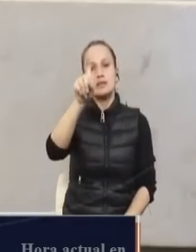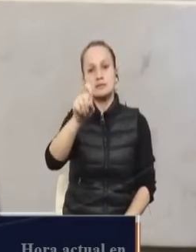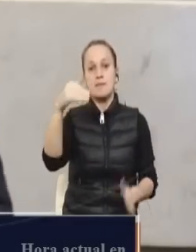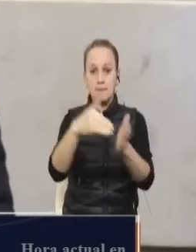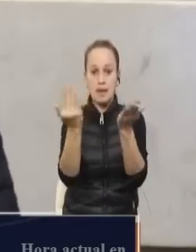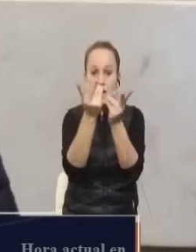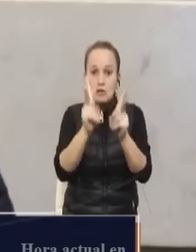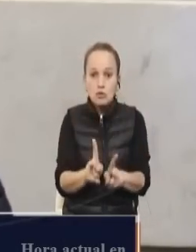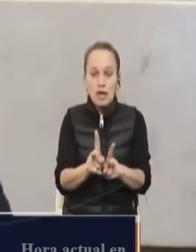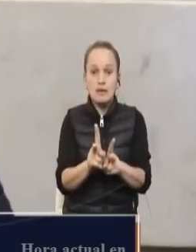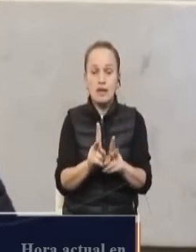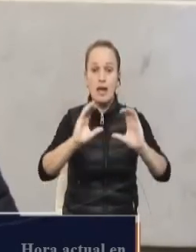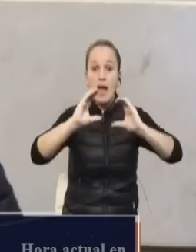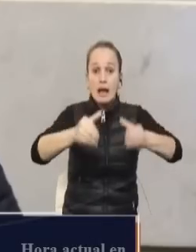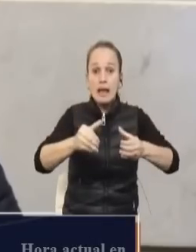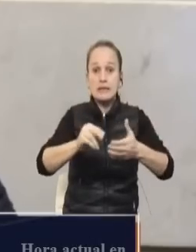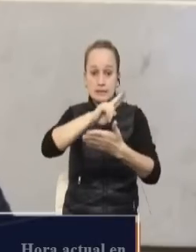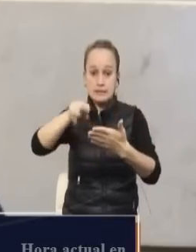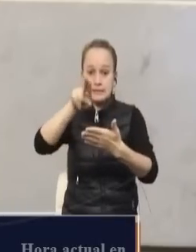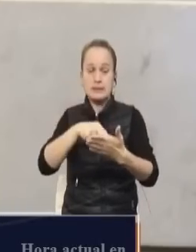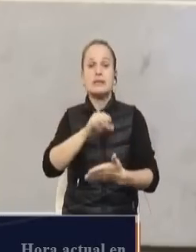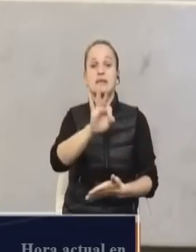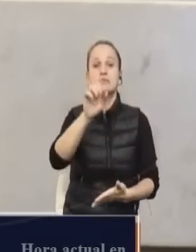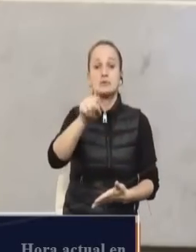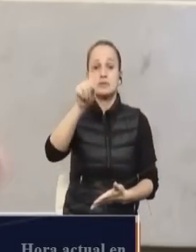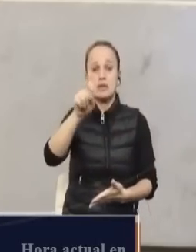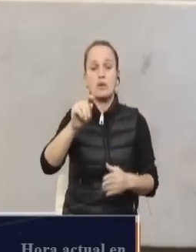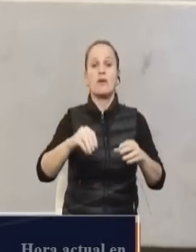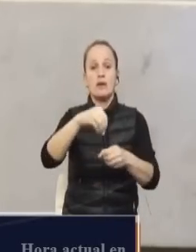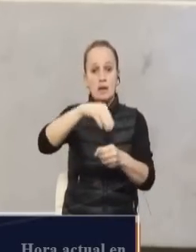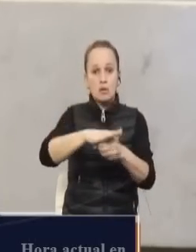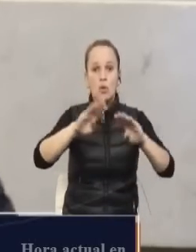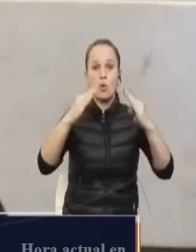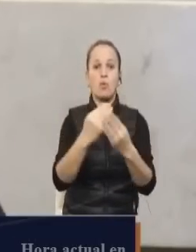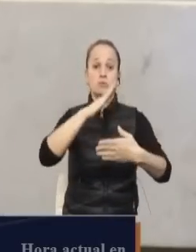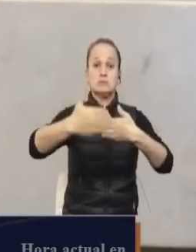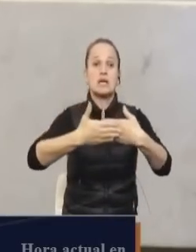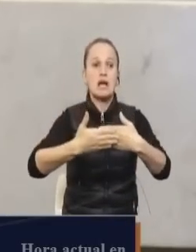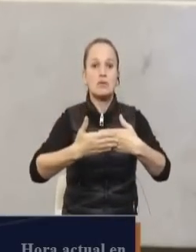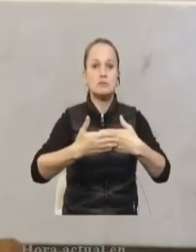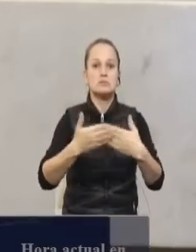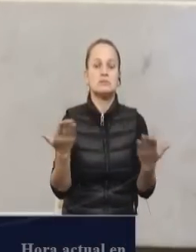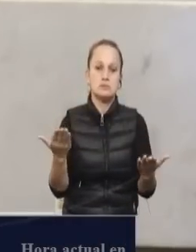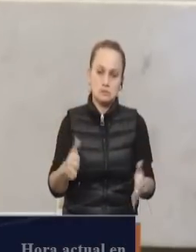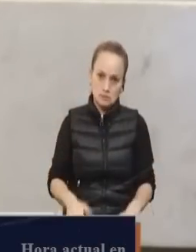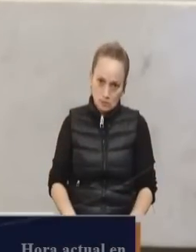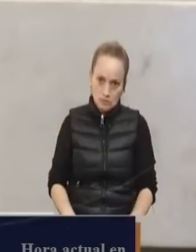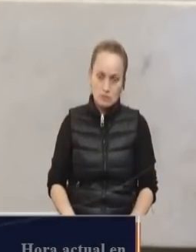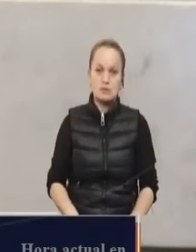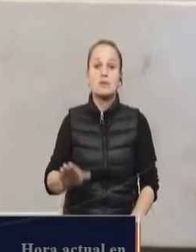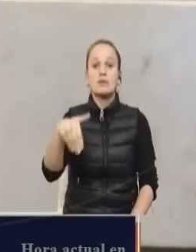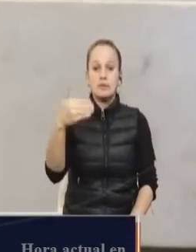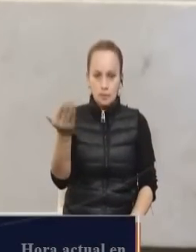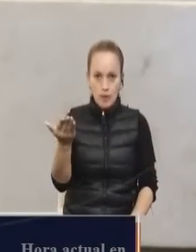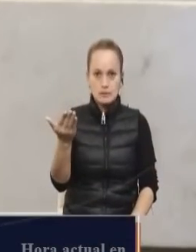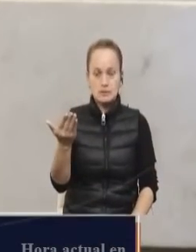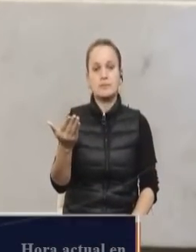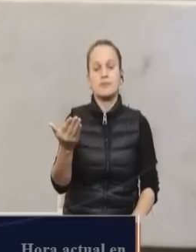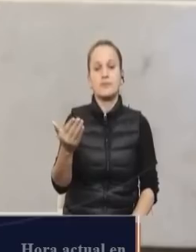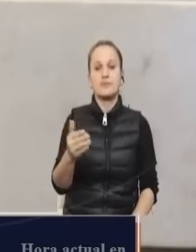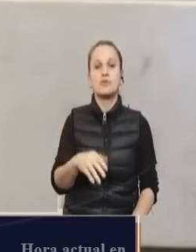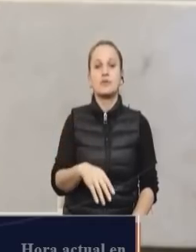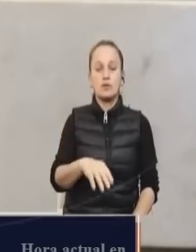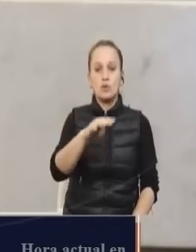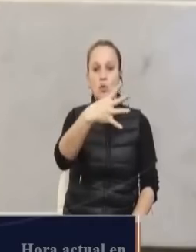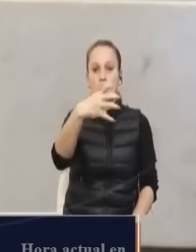666.000 estudiantes han cancelado sus clases y 379 colegios públicos han tenido que cerrar sus puertas. Fedetrascarga reporta que